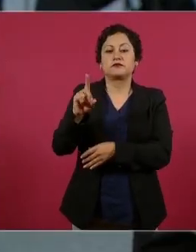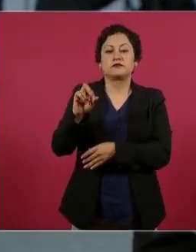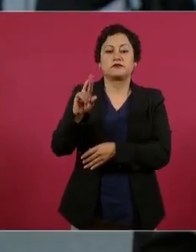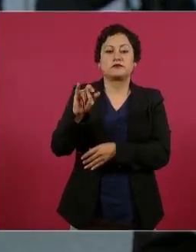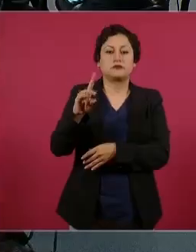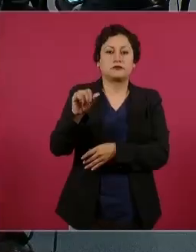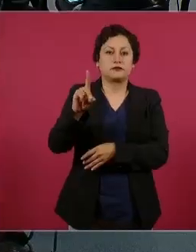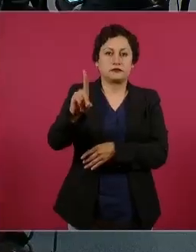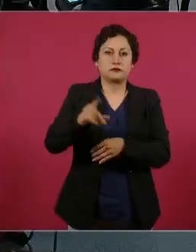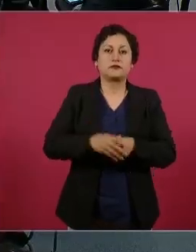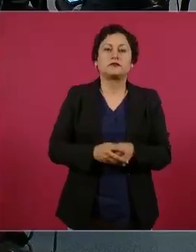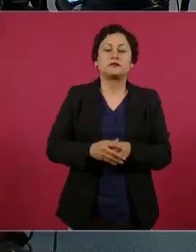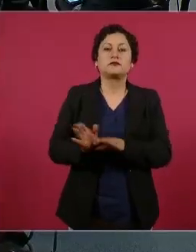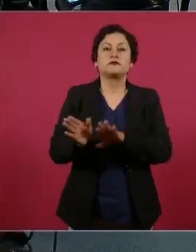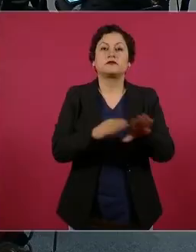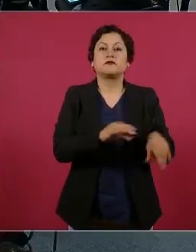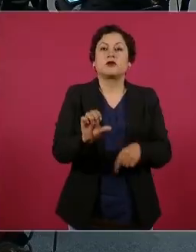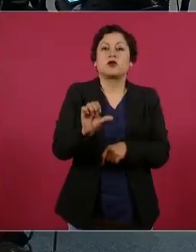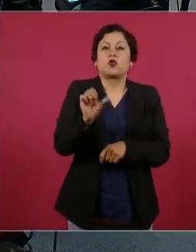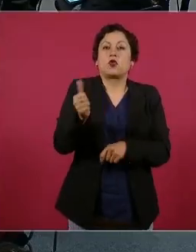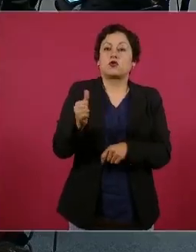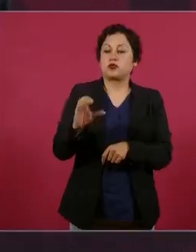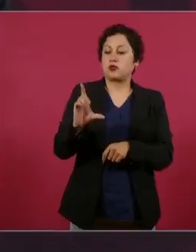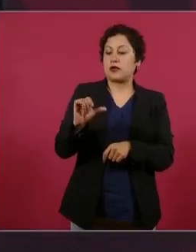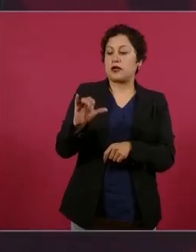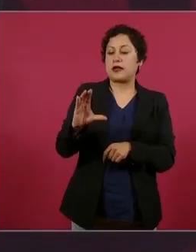Y lo otro, Calica.